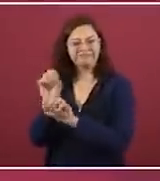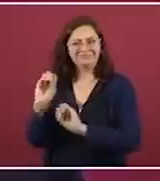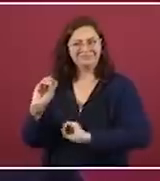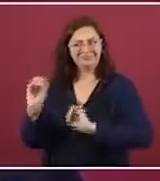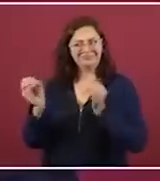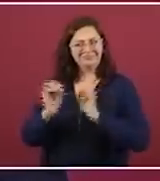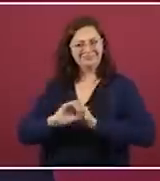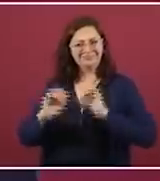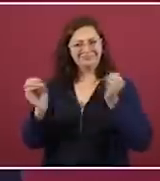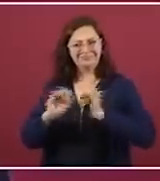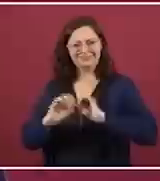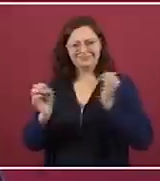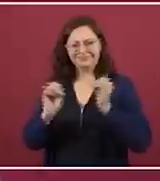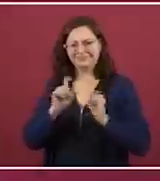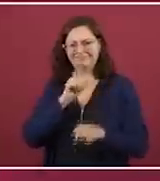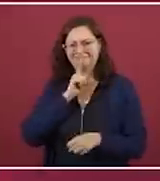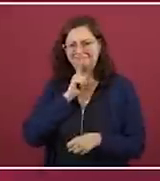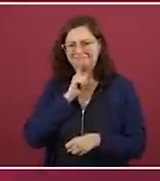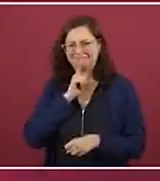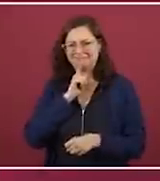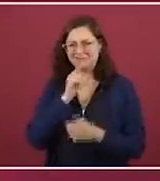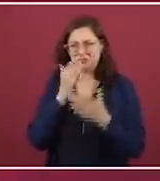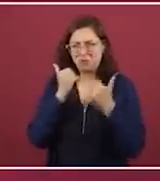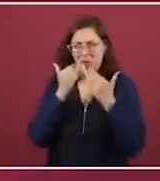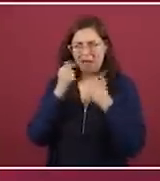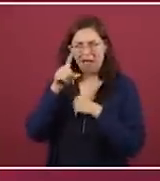proteger y servir al presidente.